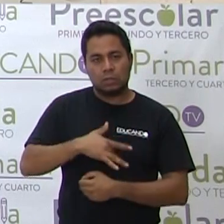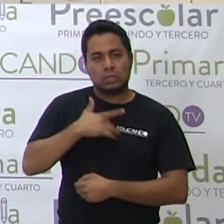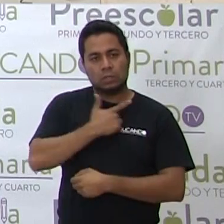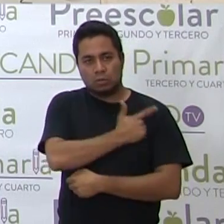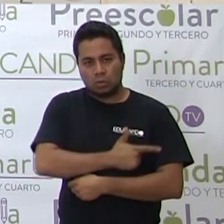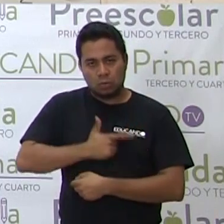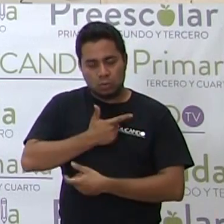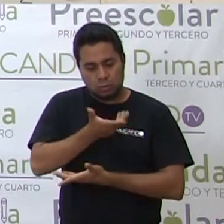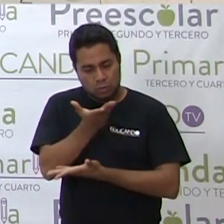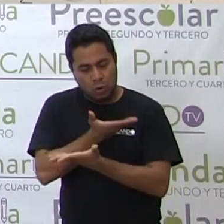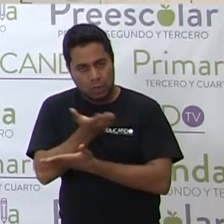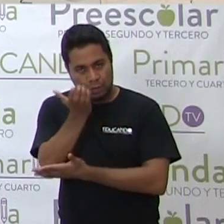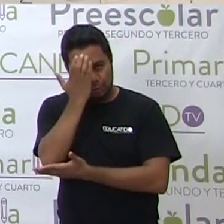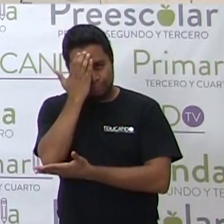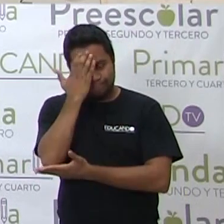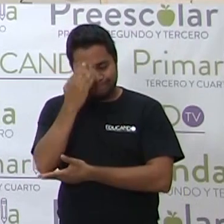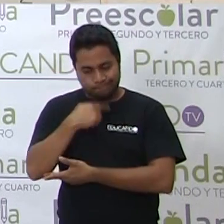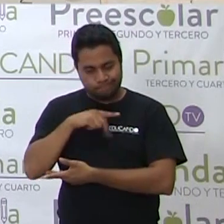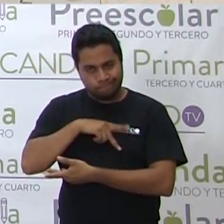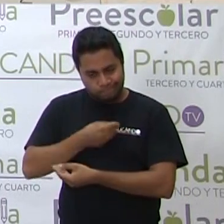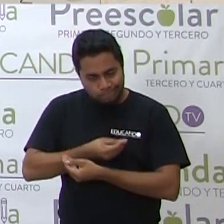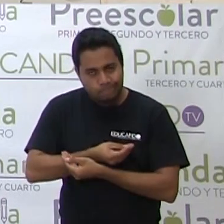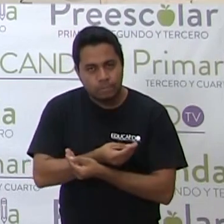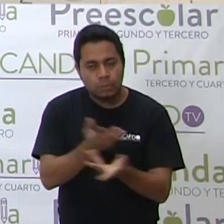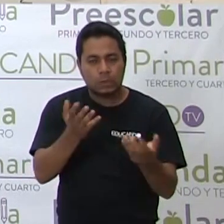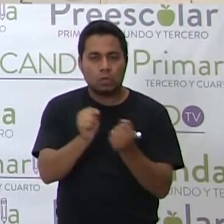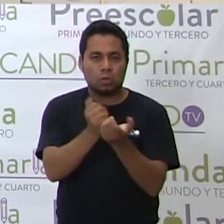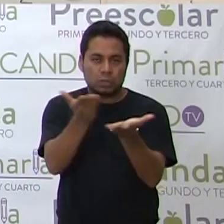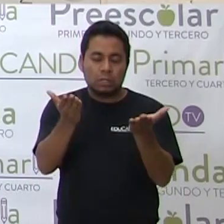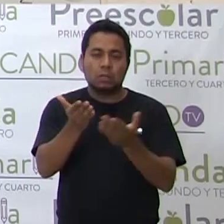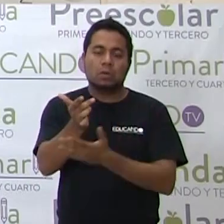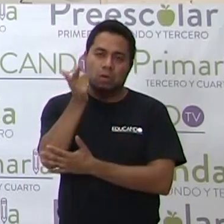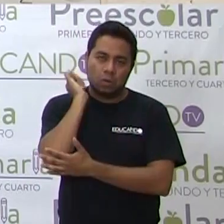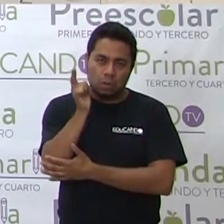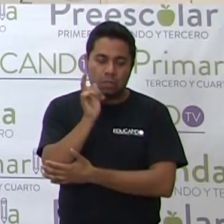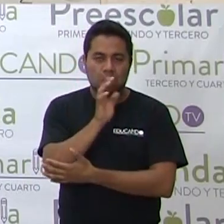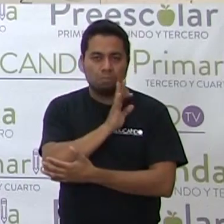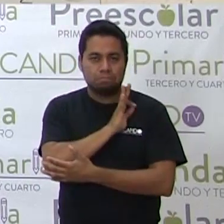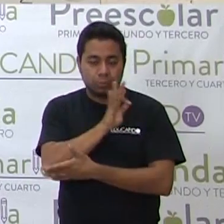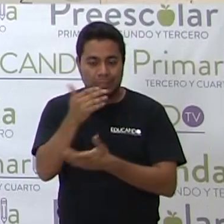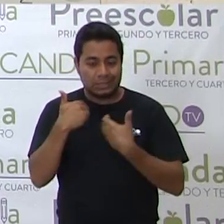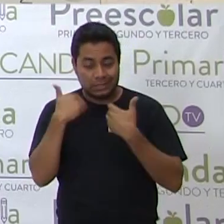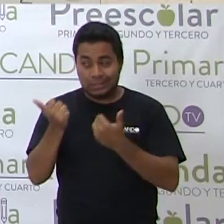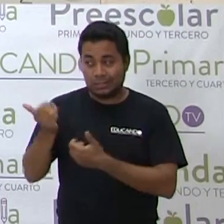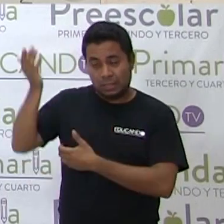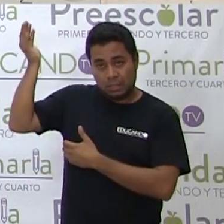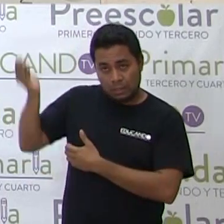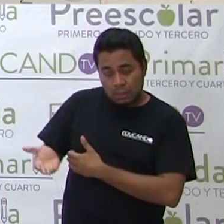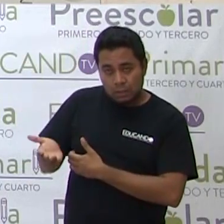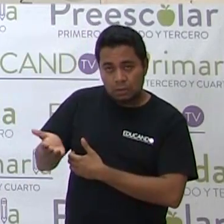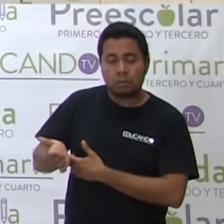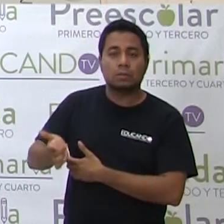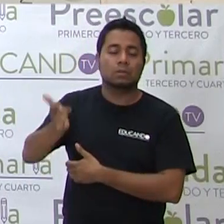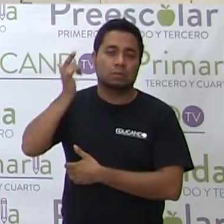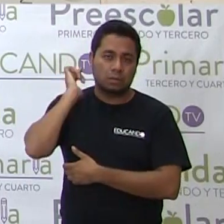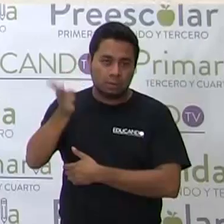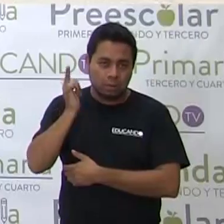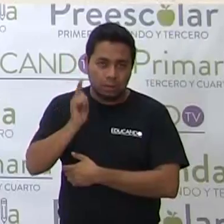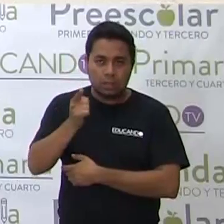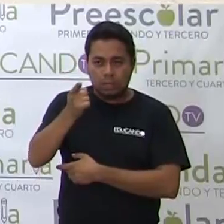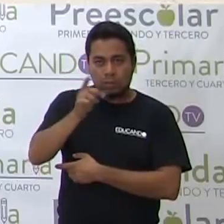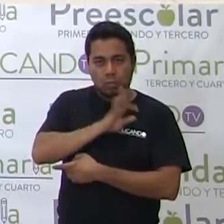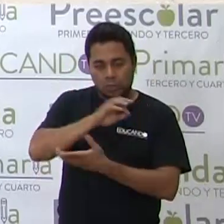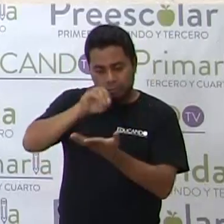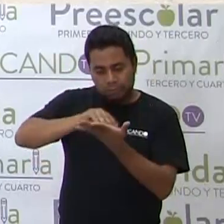gusto compartir estos conocimientos con ustedes espero que haya quedado claro Espero que hayan